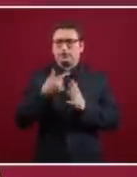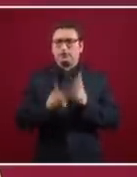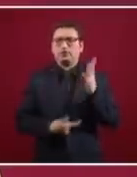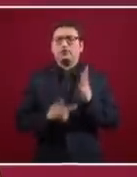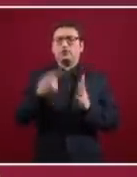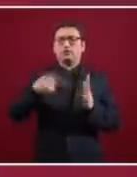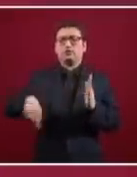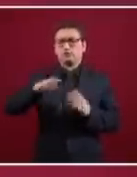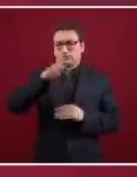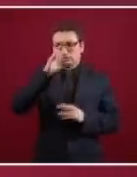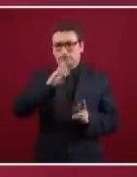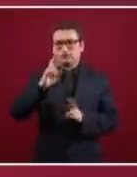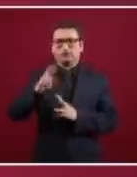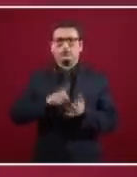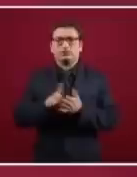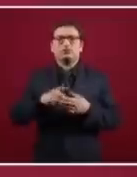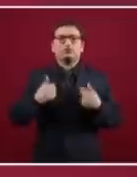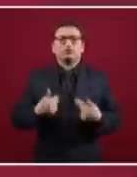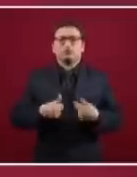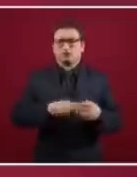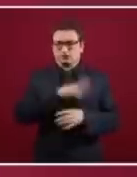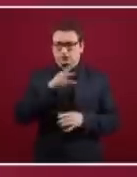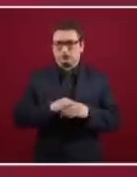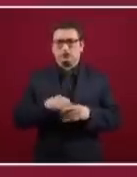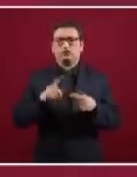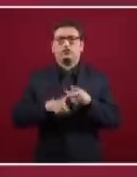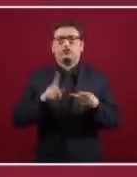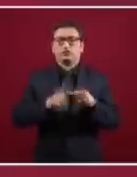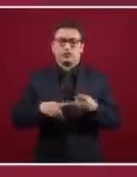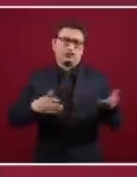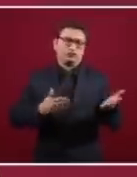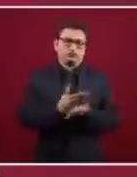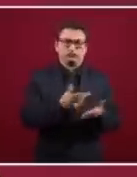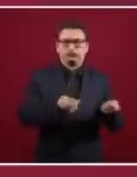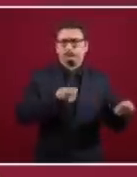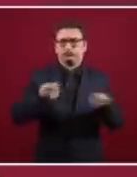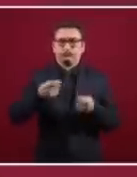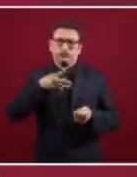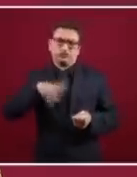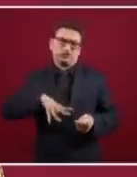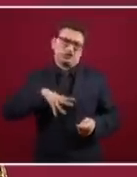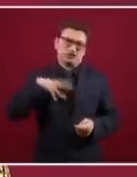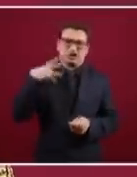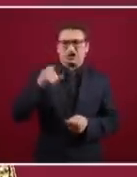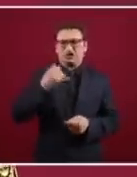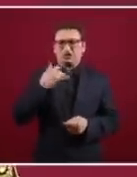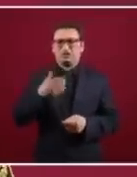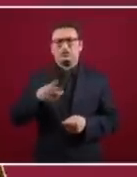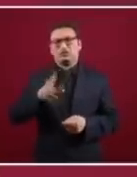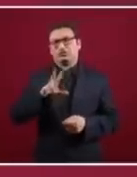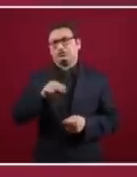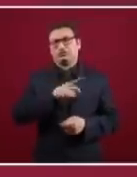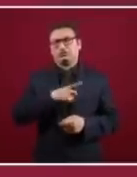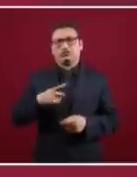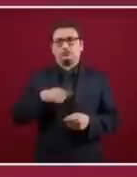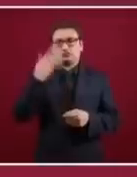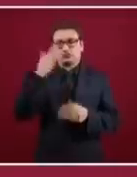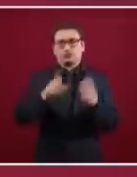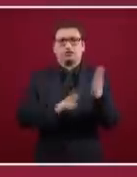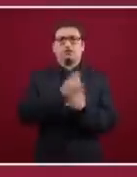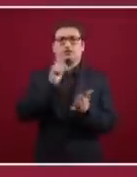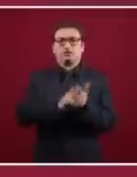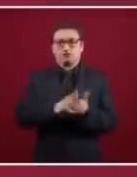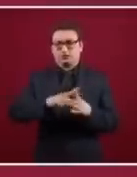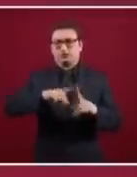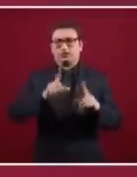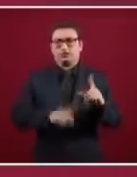a los derechos humanos y el uso de la fuerza no abusar de la fuerza ya tenemos una ley nacional